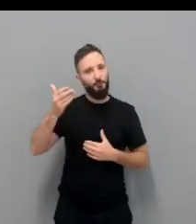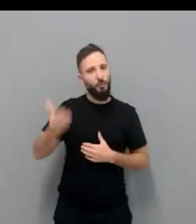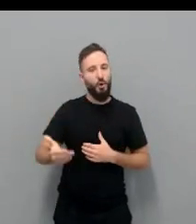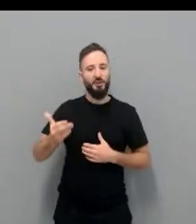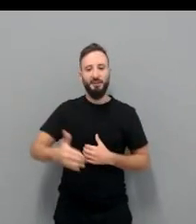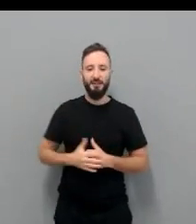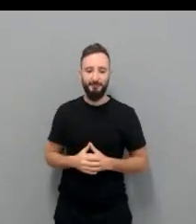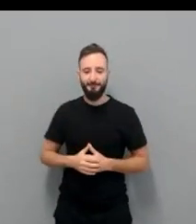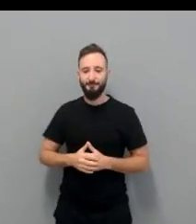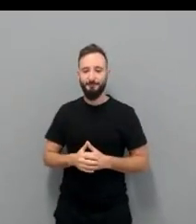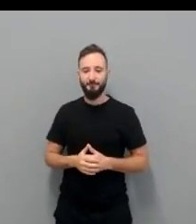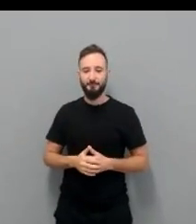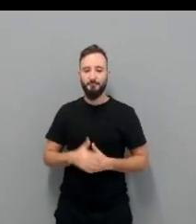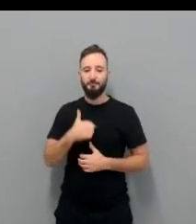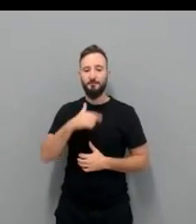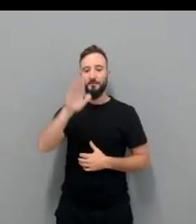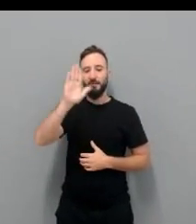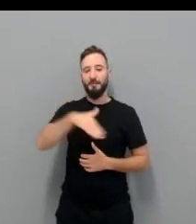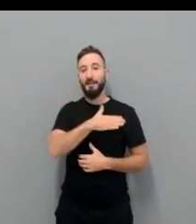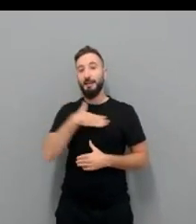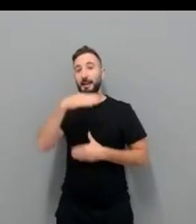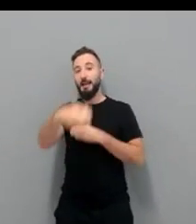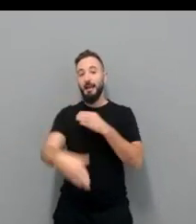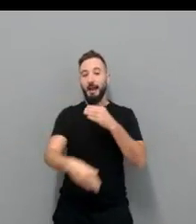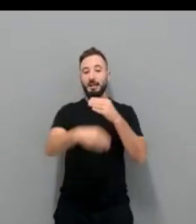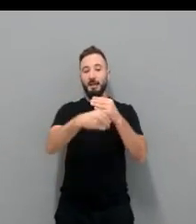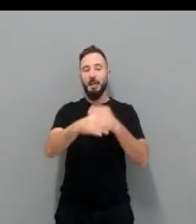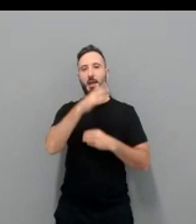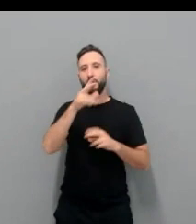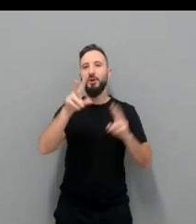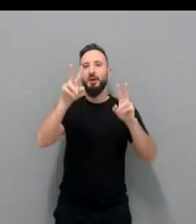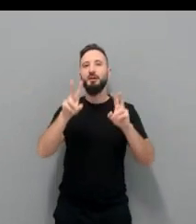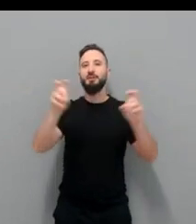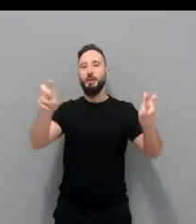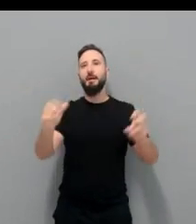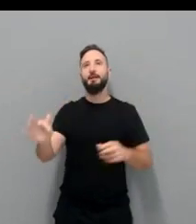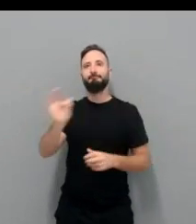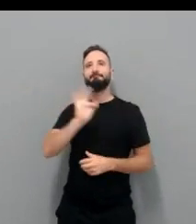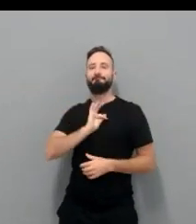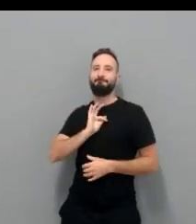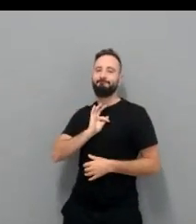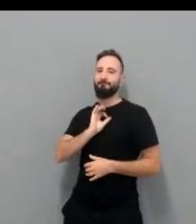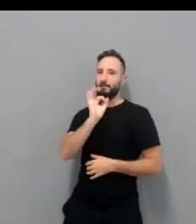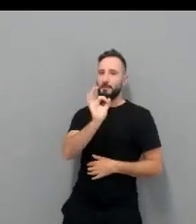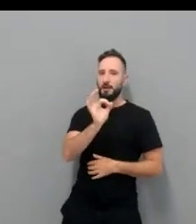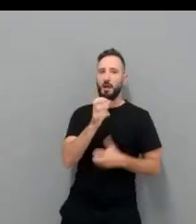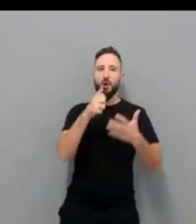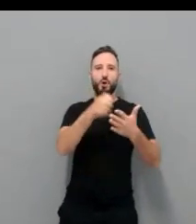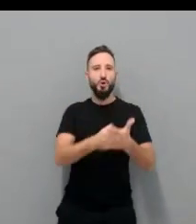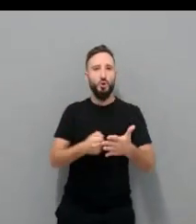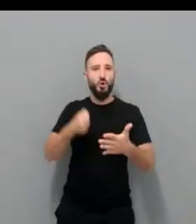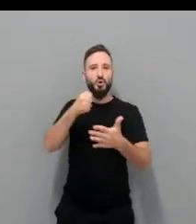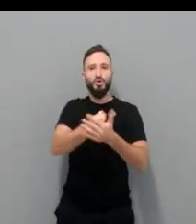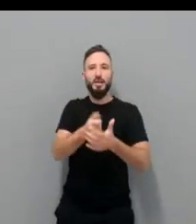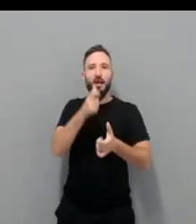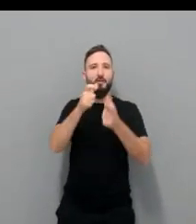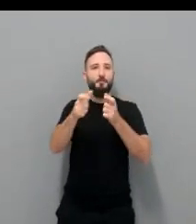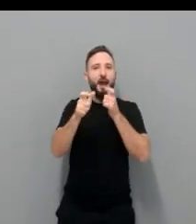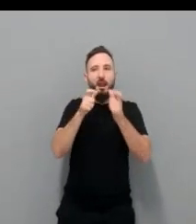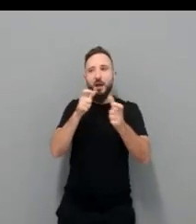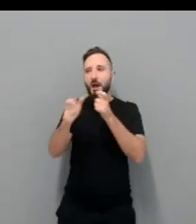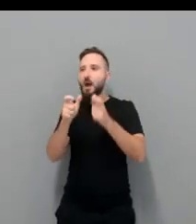Yo querría apuntar, porque es un tema que también me toca enormemente, luchar contra este tipo de comentarios